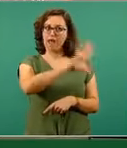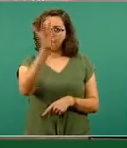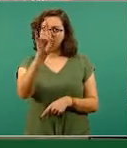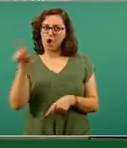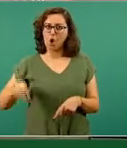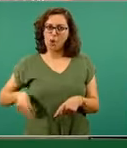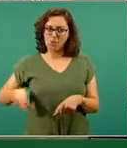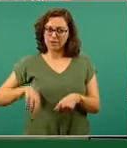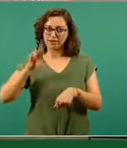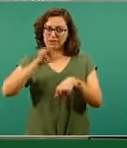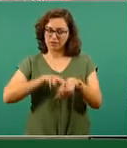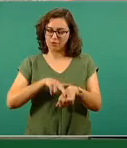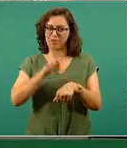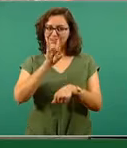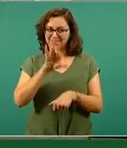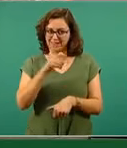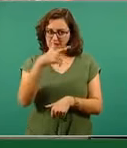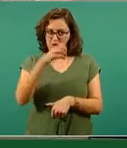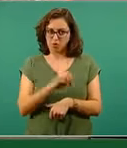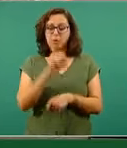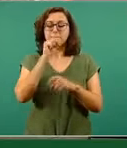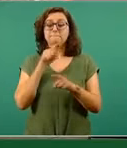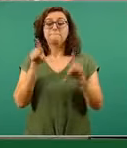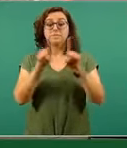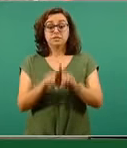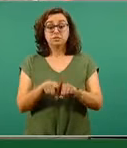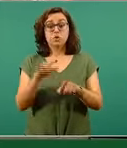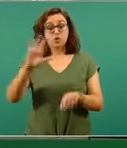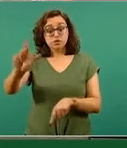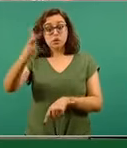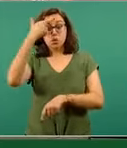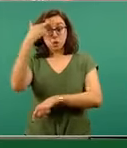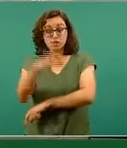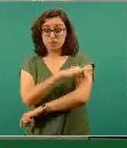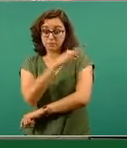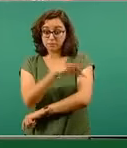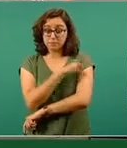Ahí recordamos que la vacunación es una